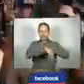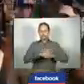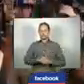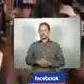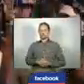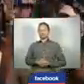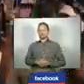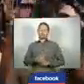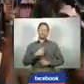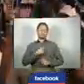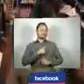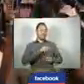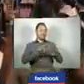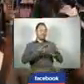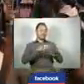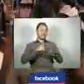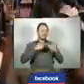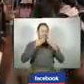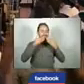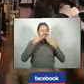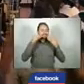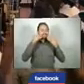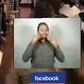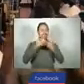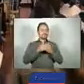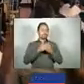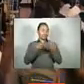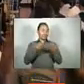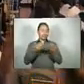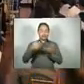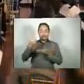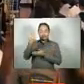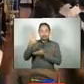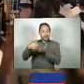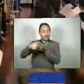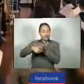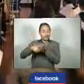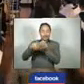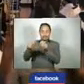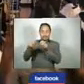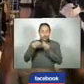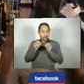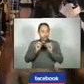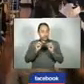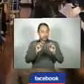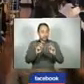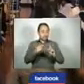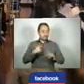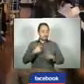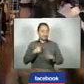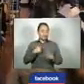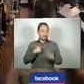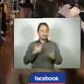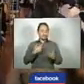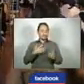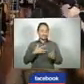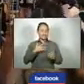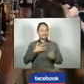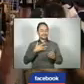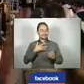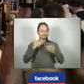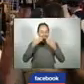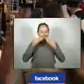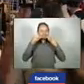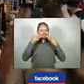agradecida, muy contenta, por que el alcalde me dio esta oportunidad. Me siento muy feliz